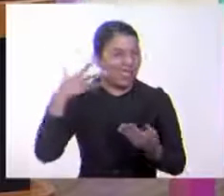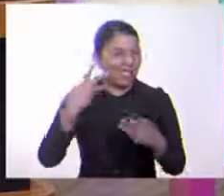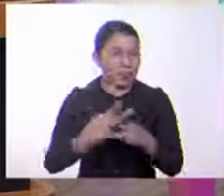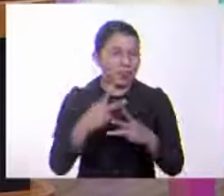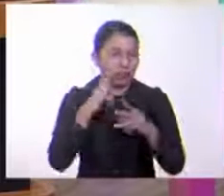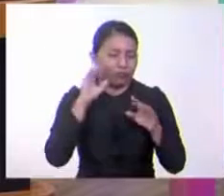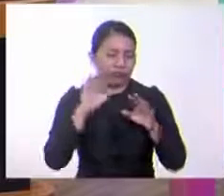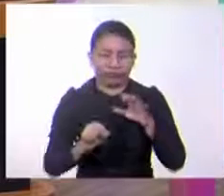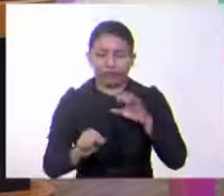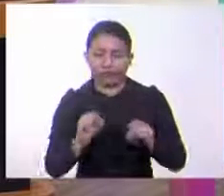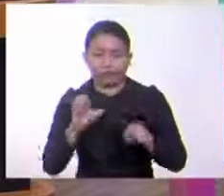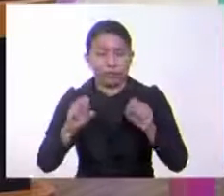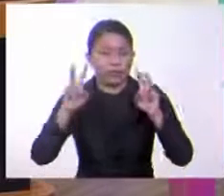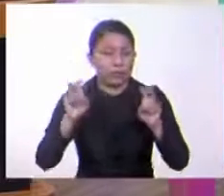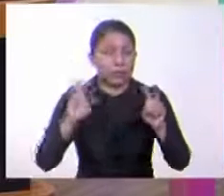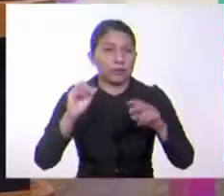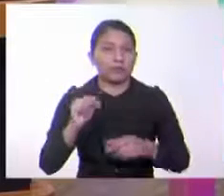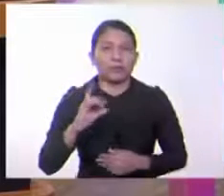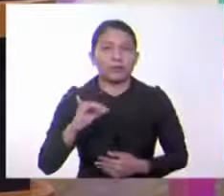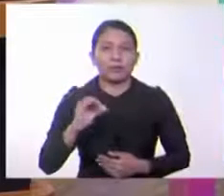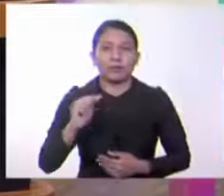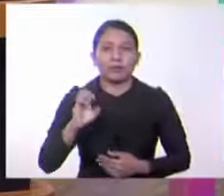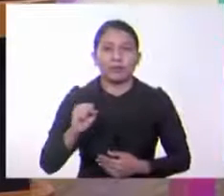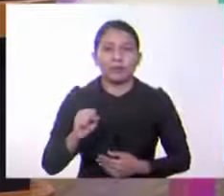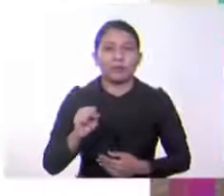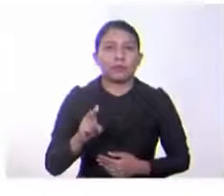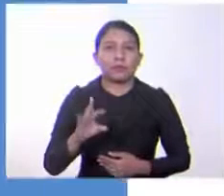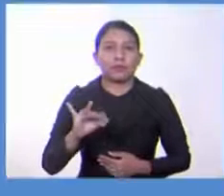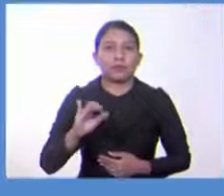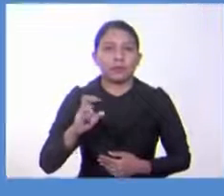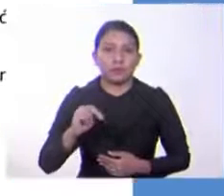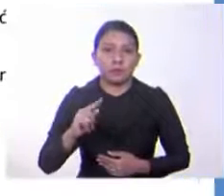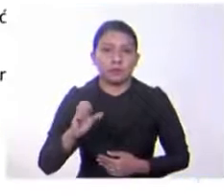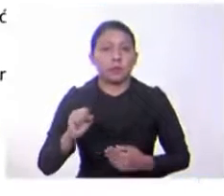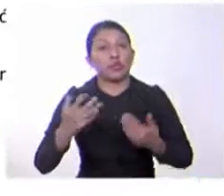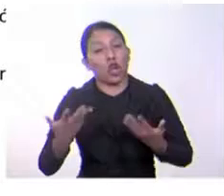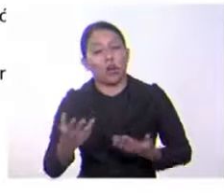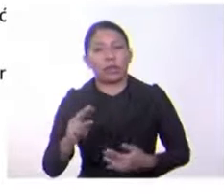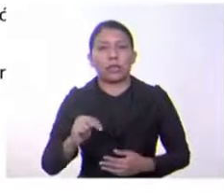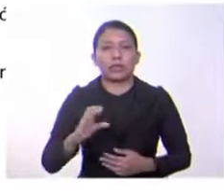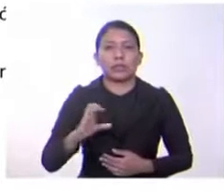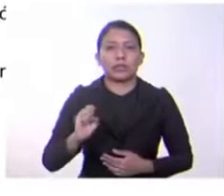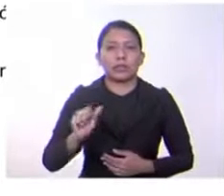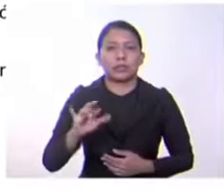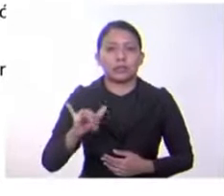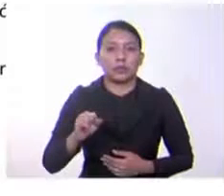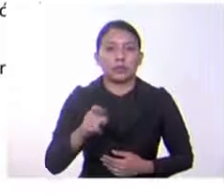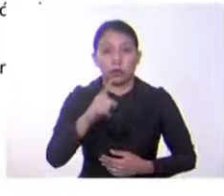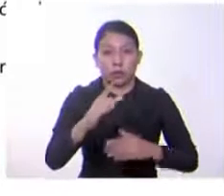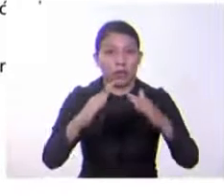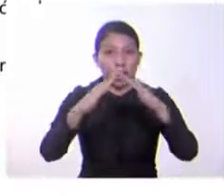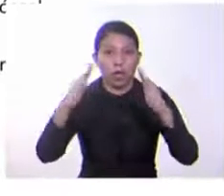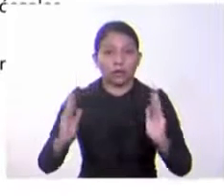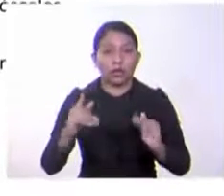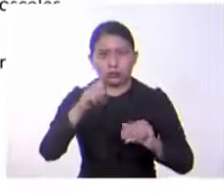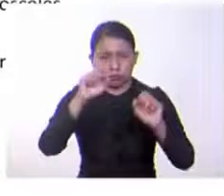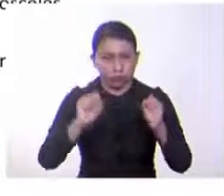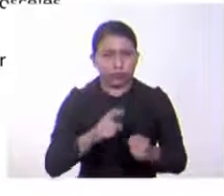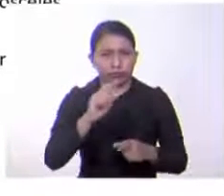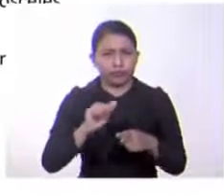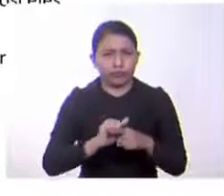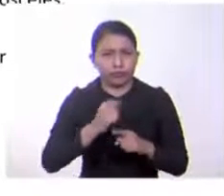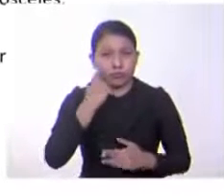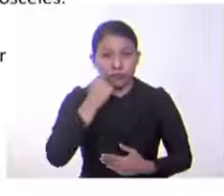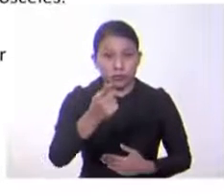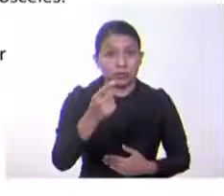identificar condiciones suficientes y condiciones necesarias. Los chicos en casa pueden resolver los problemas